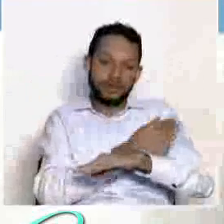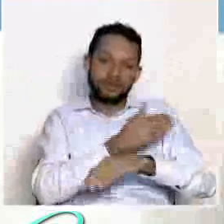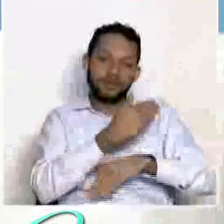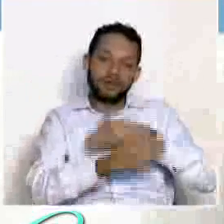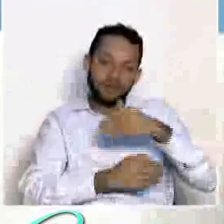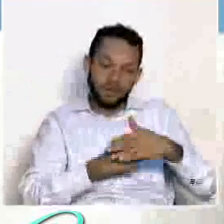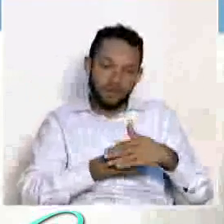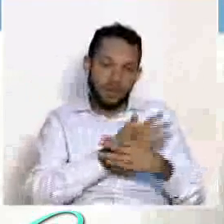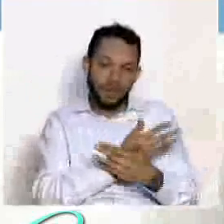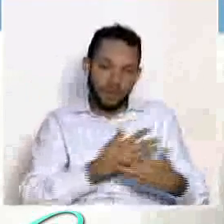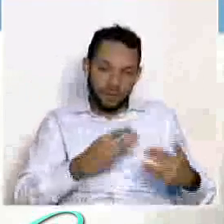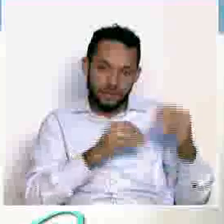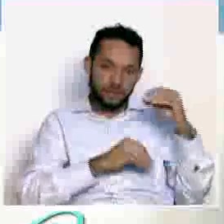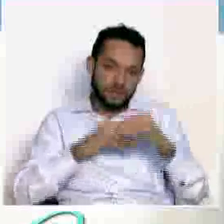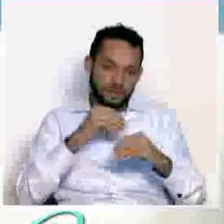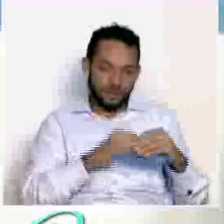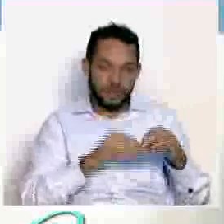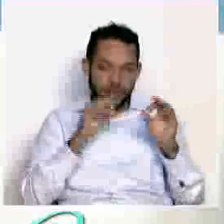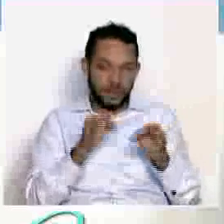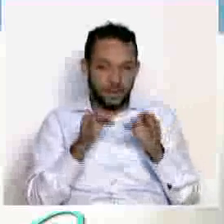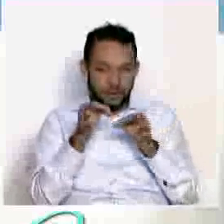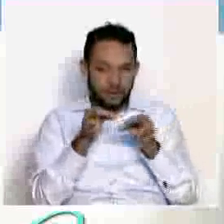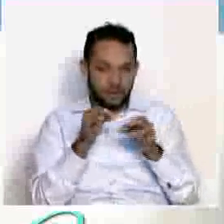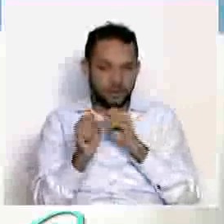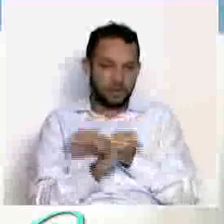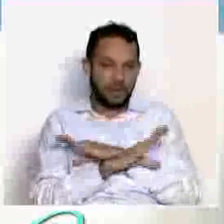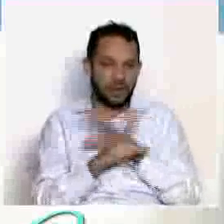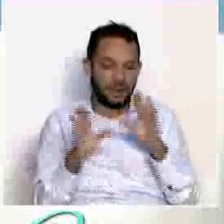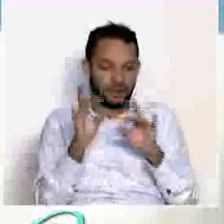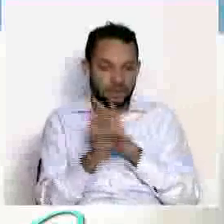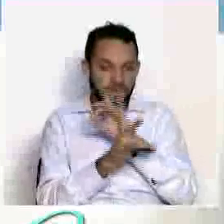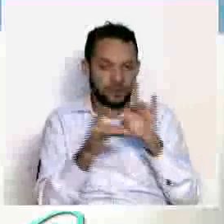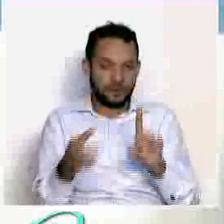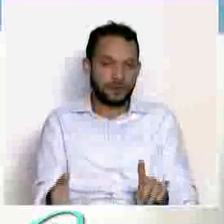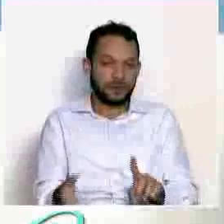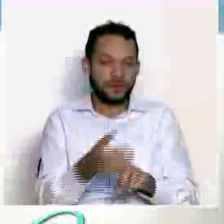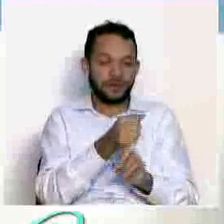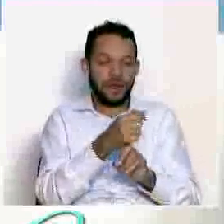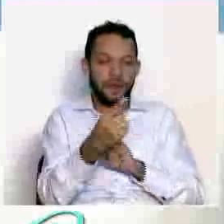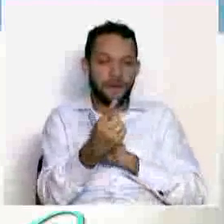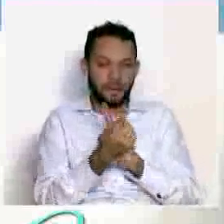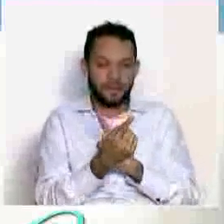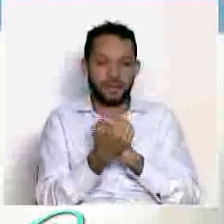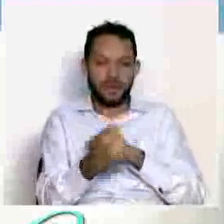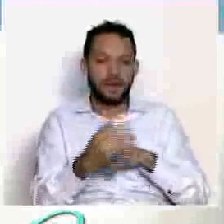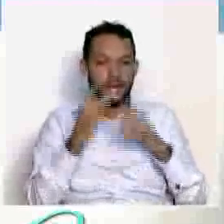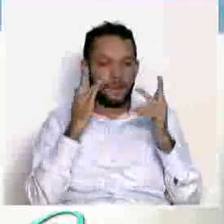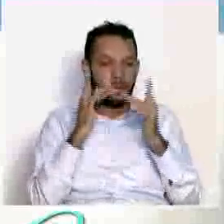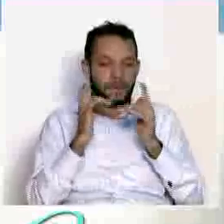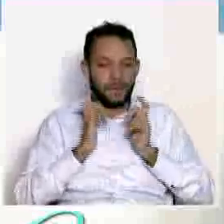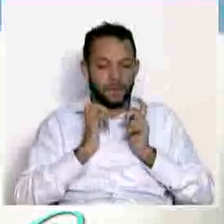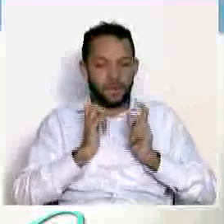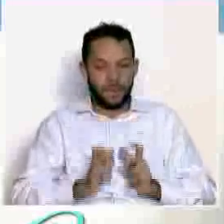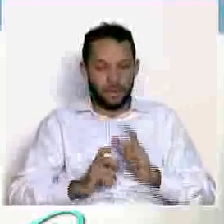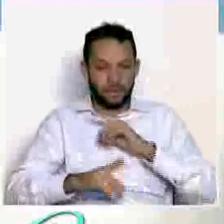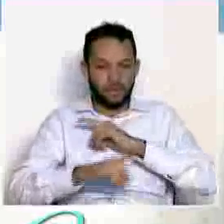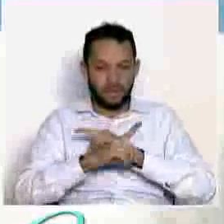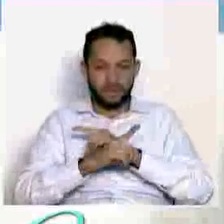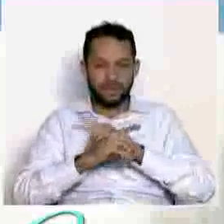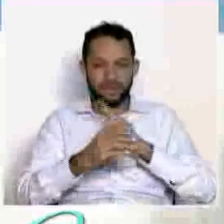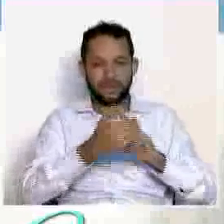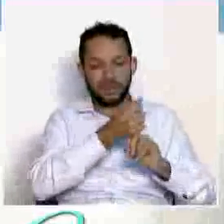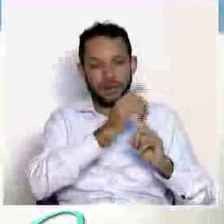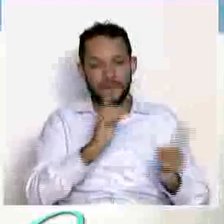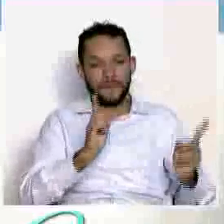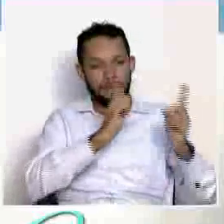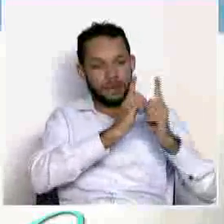proceso. Y eso debe quedar claro, la consulta es lo más importante, ya hay un conocimiento de la persona,